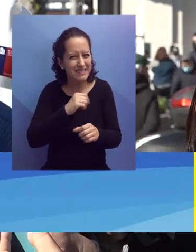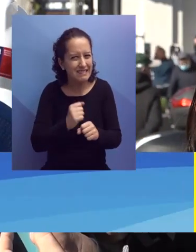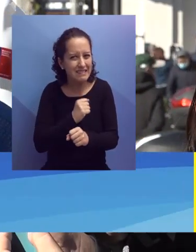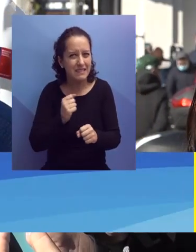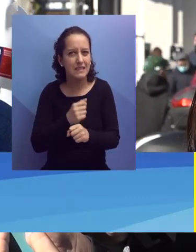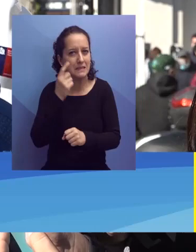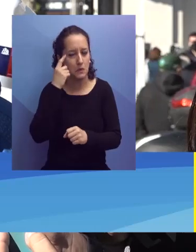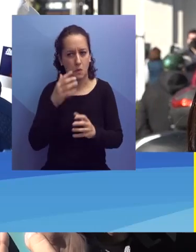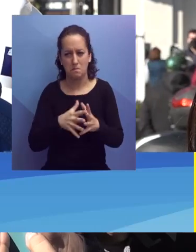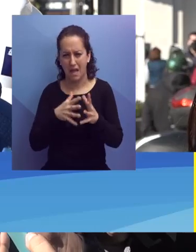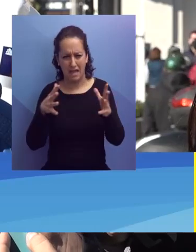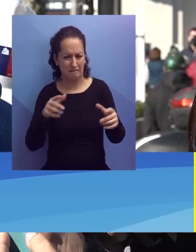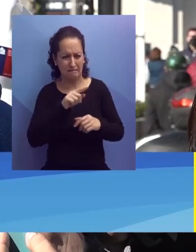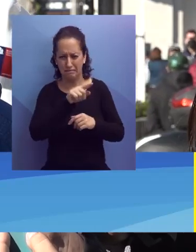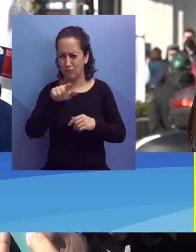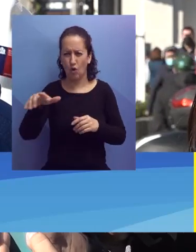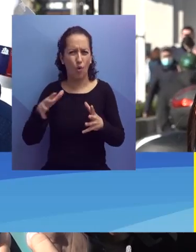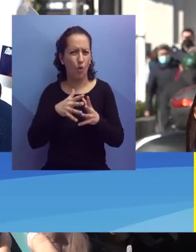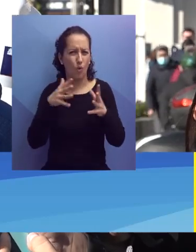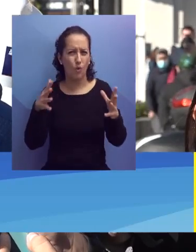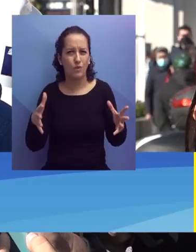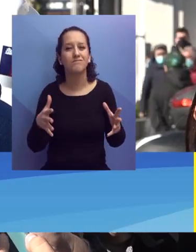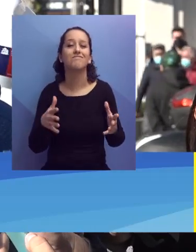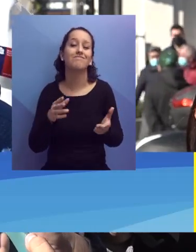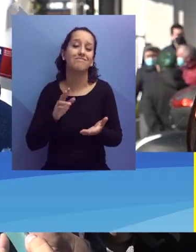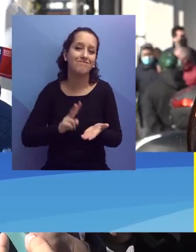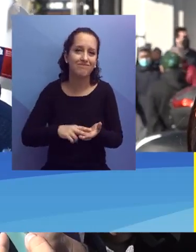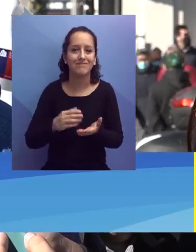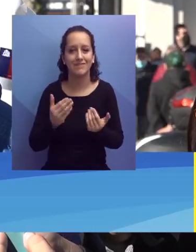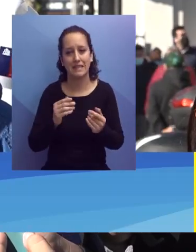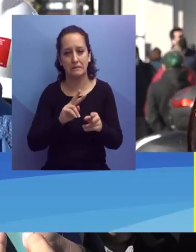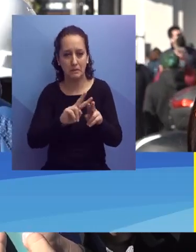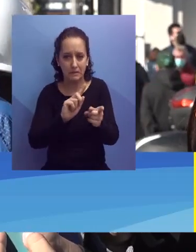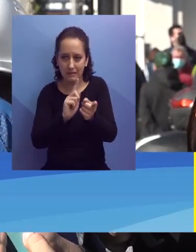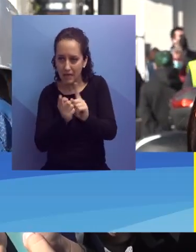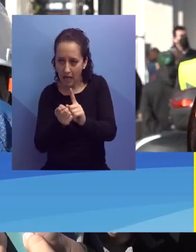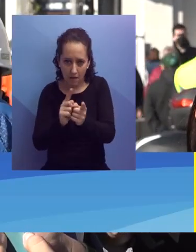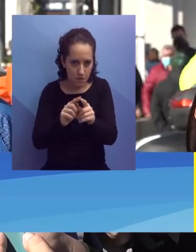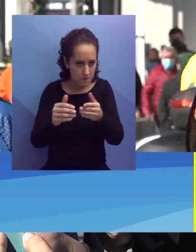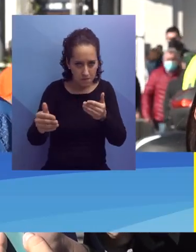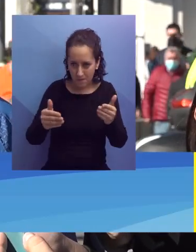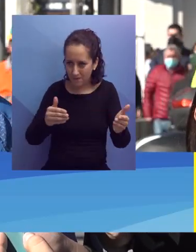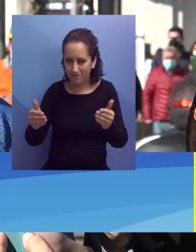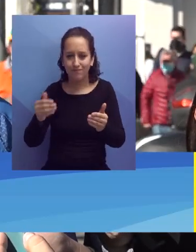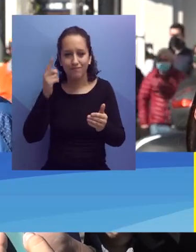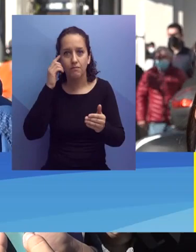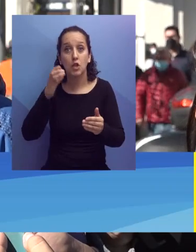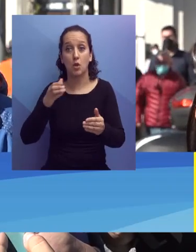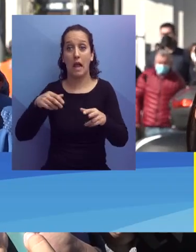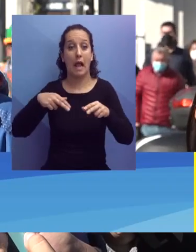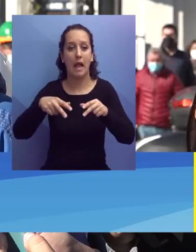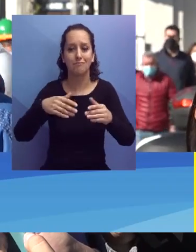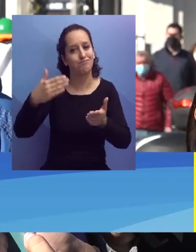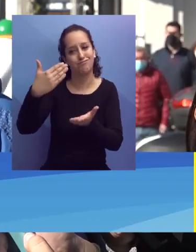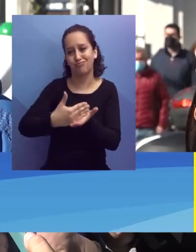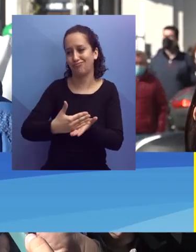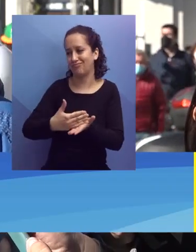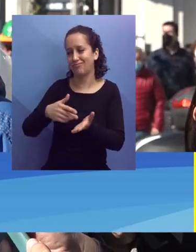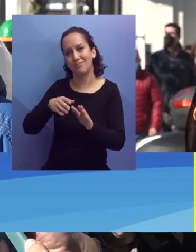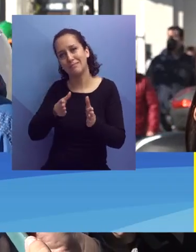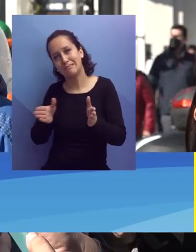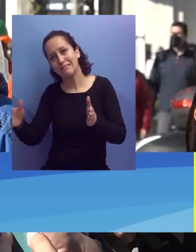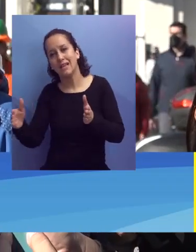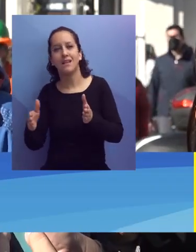que por la envergadura de la intervención íbamos a requerir algunas modificaciones, ¿verdad?, en cuanto al